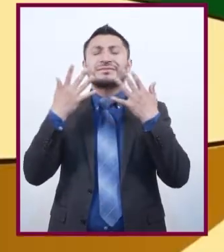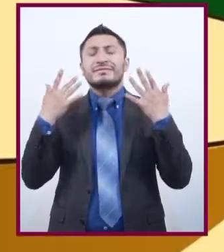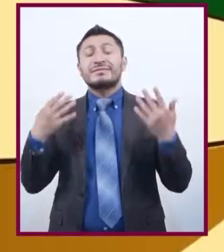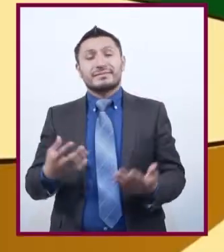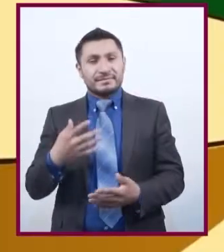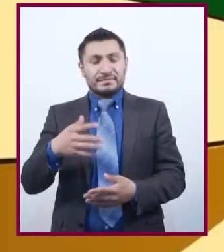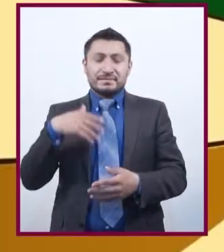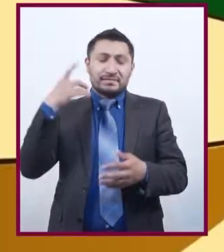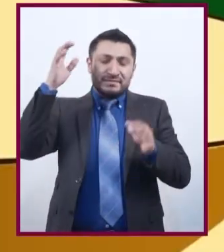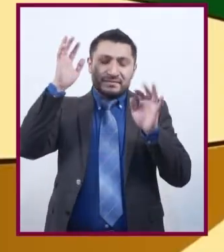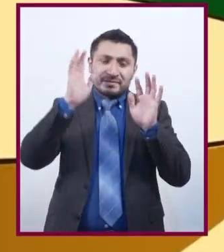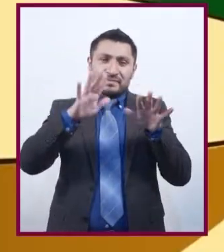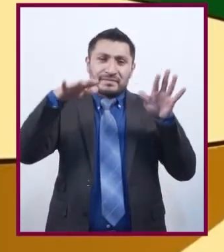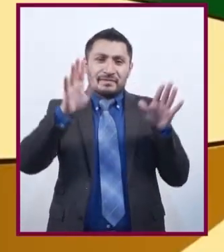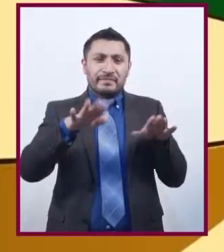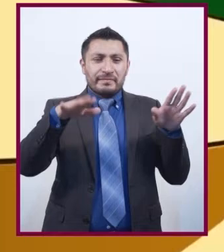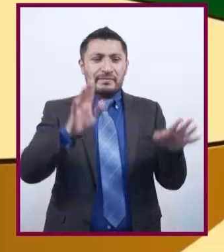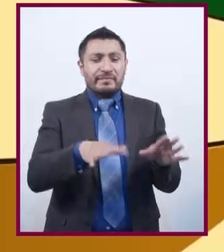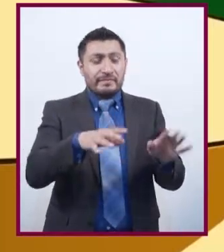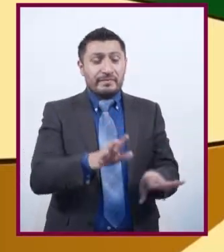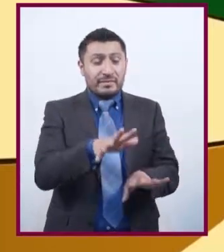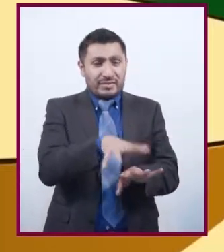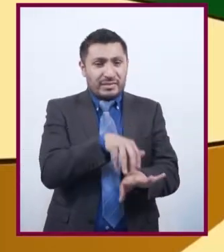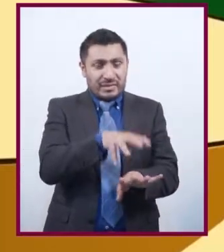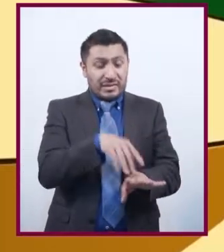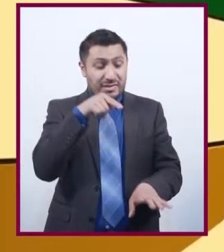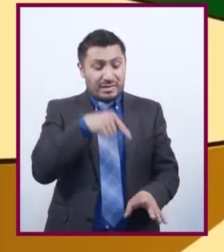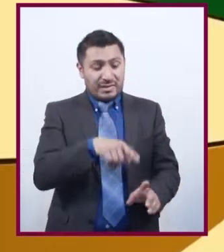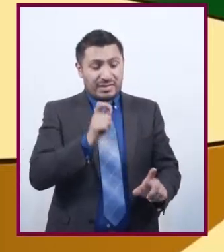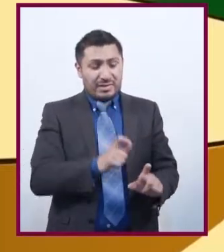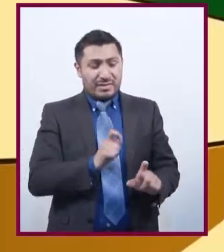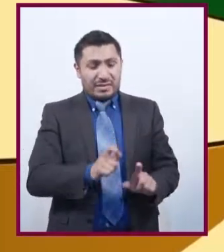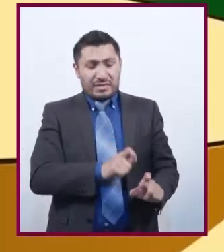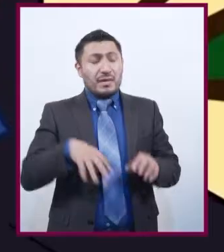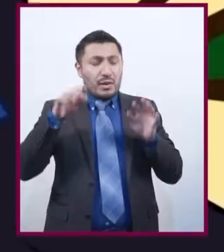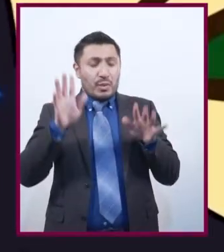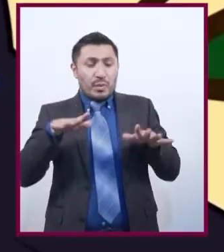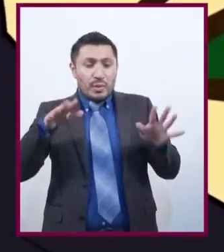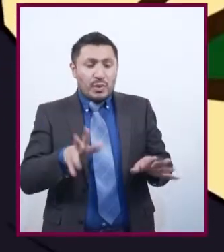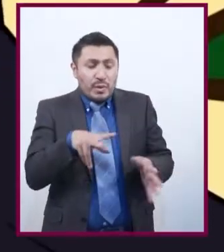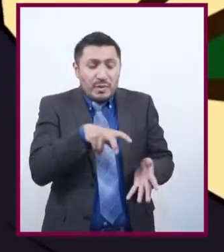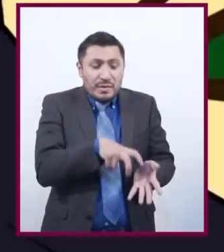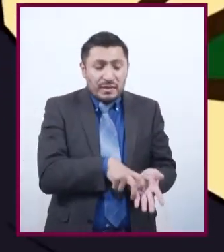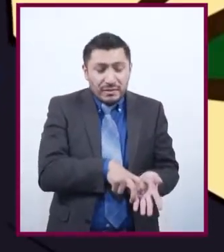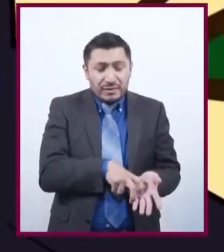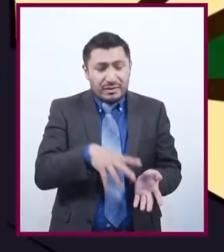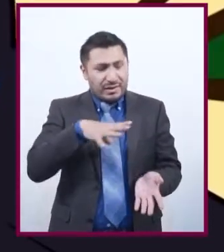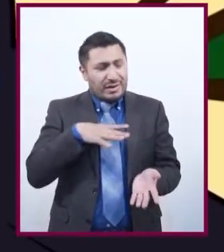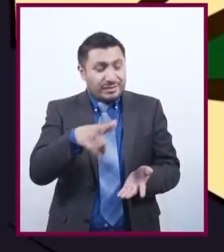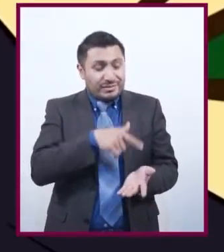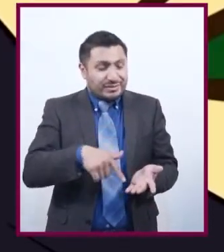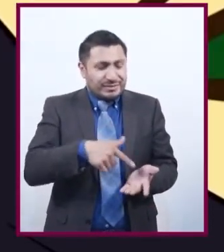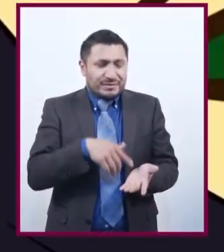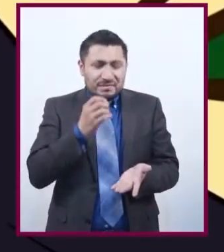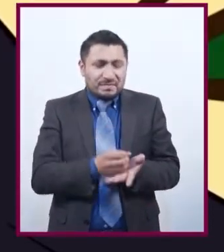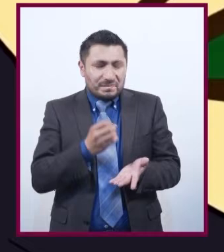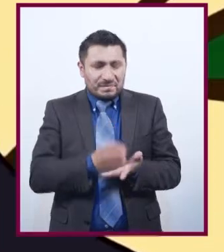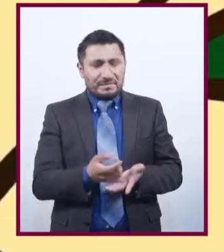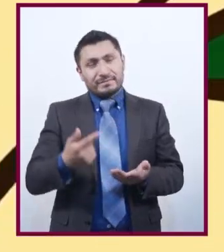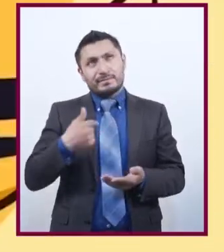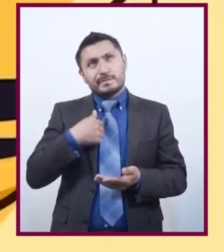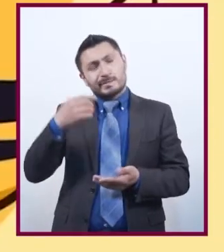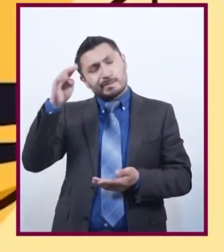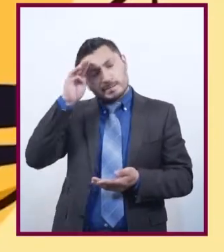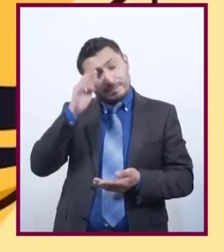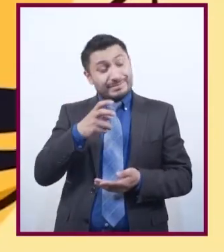aire fresco y se dejó caer precisamente entre los pies del príncipe feliz Tengo una habitación dorada